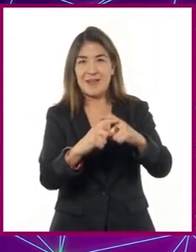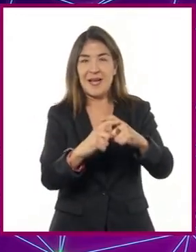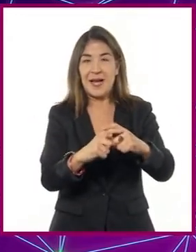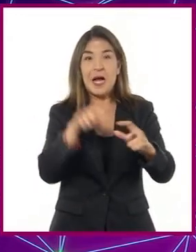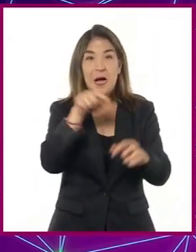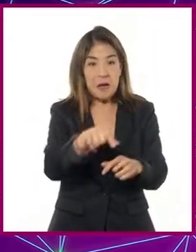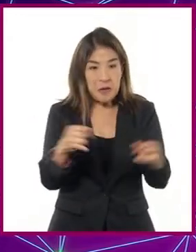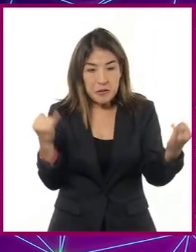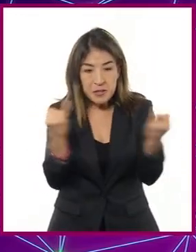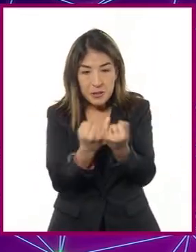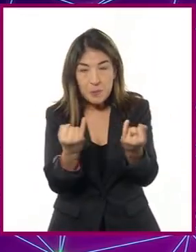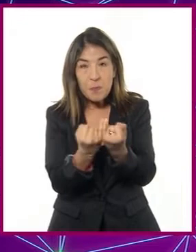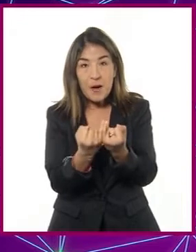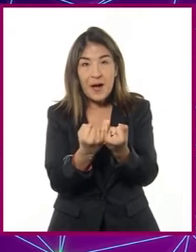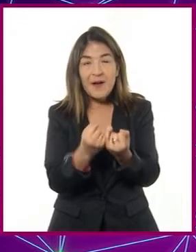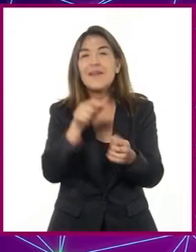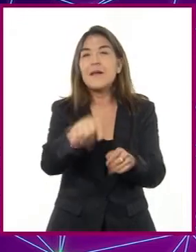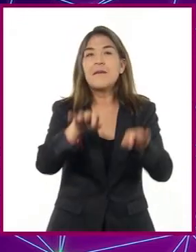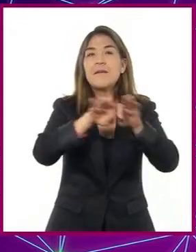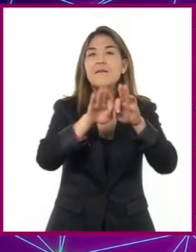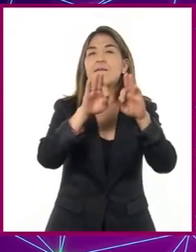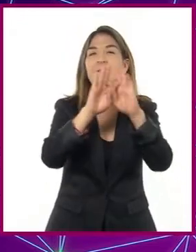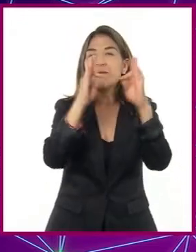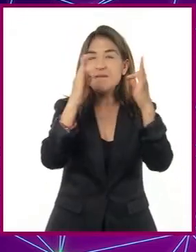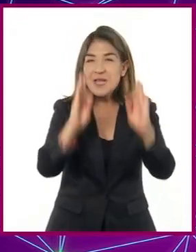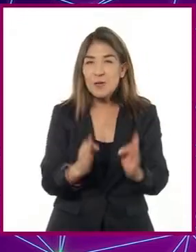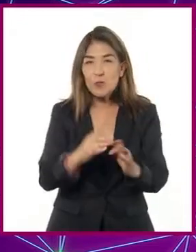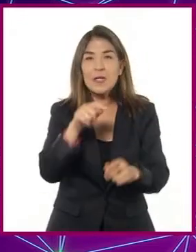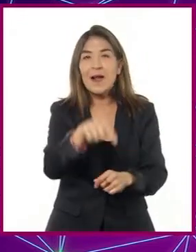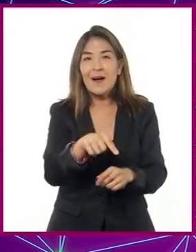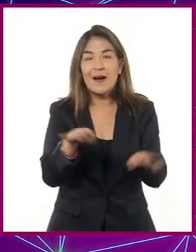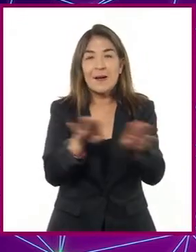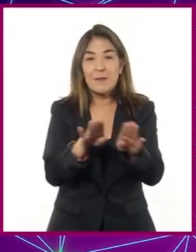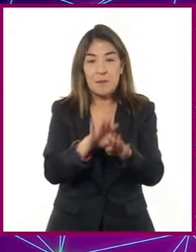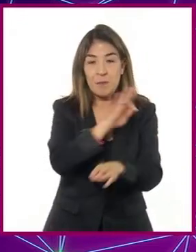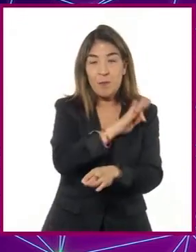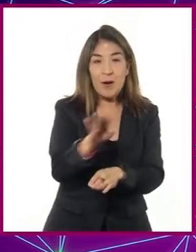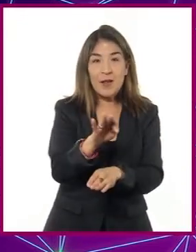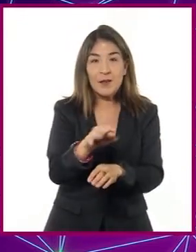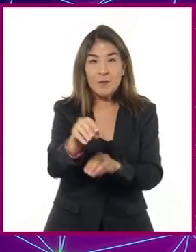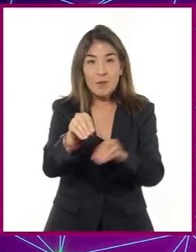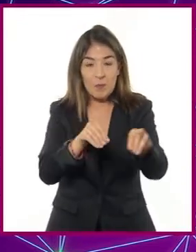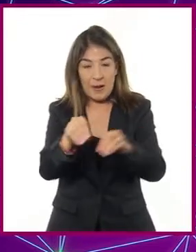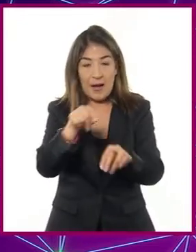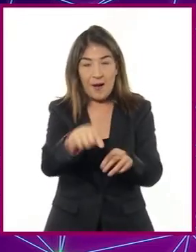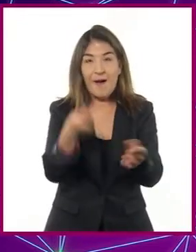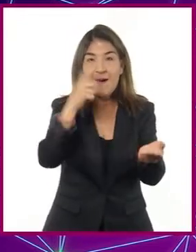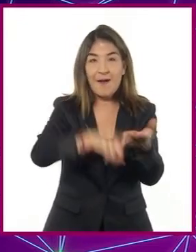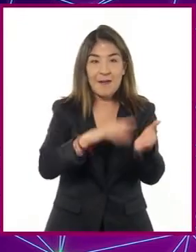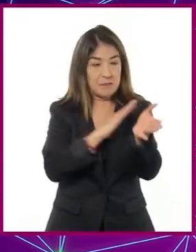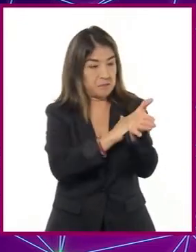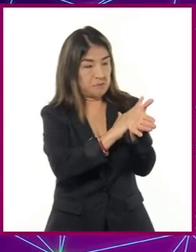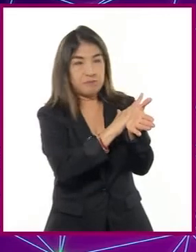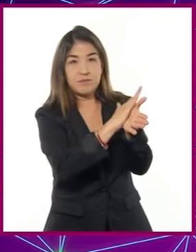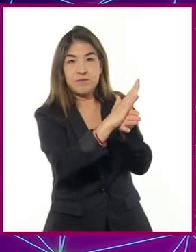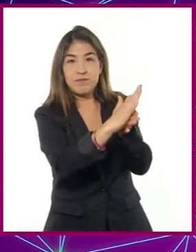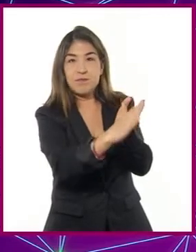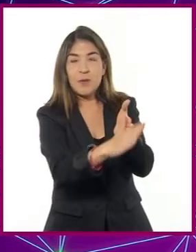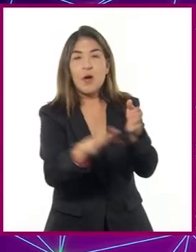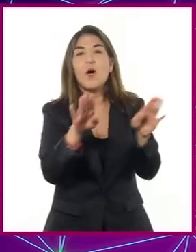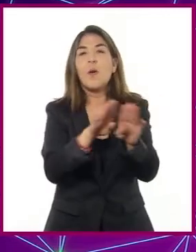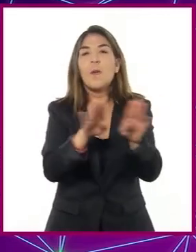lo tanto, si una figura se puede trasladar sobre el plano de modo que,